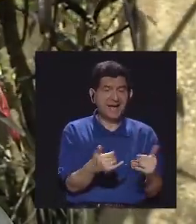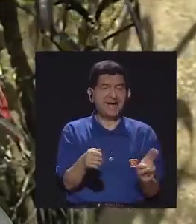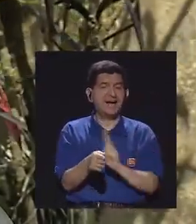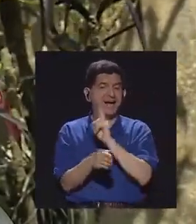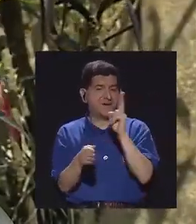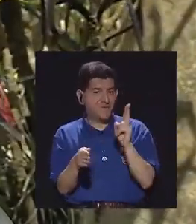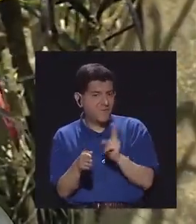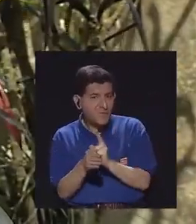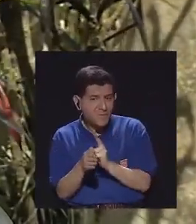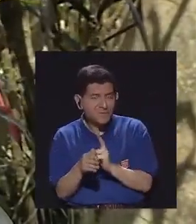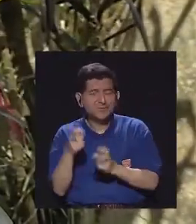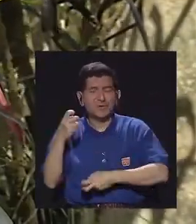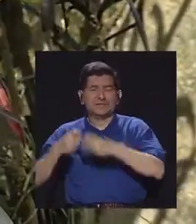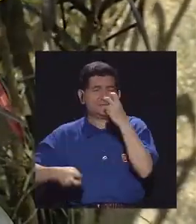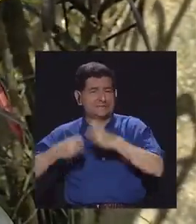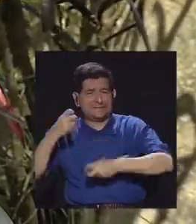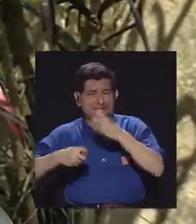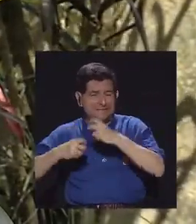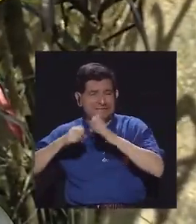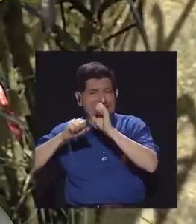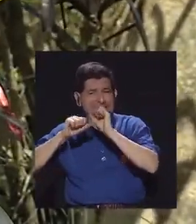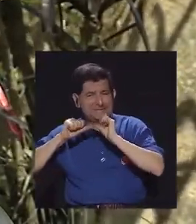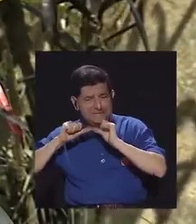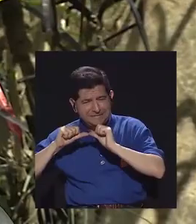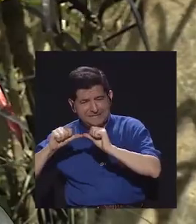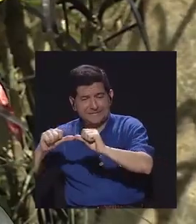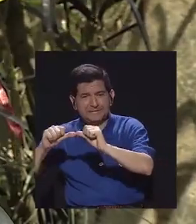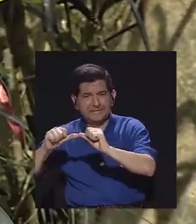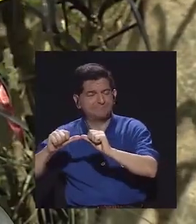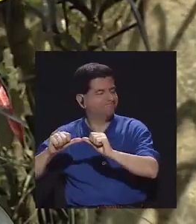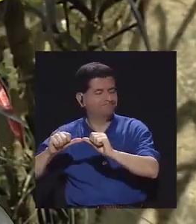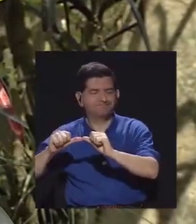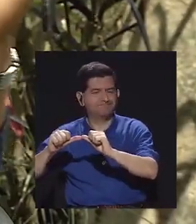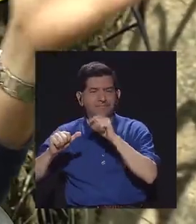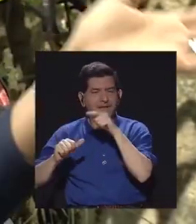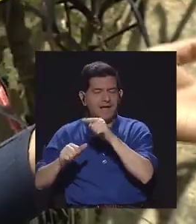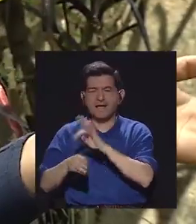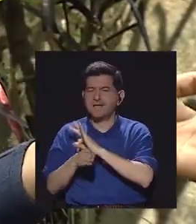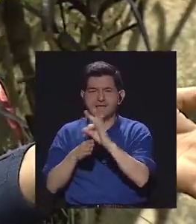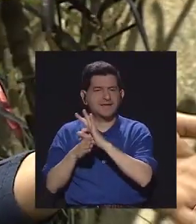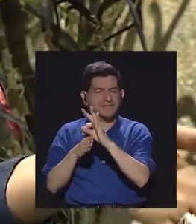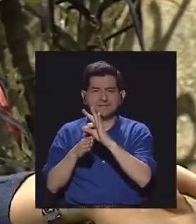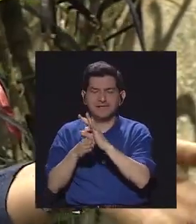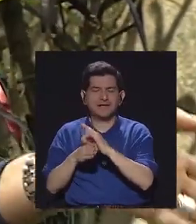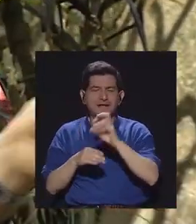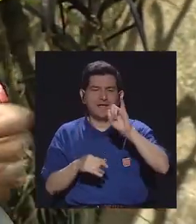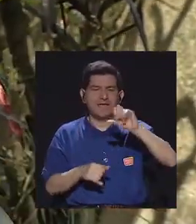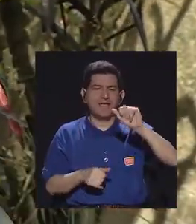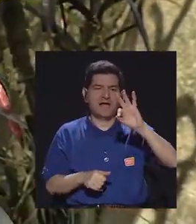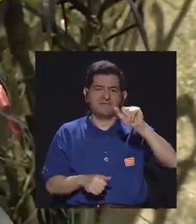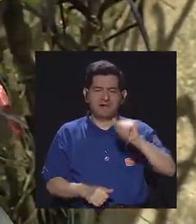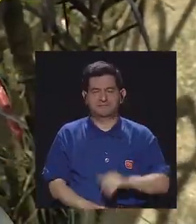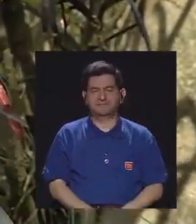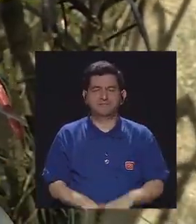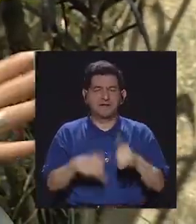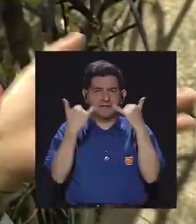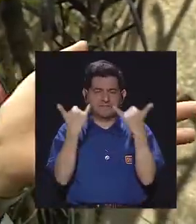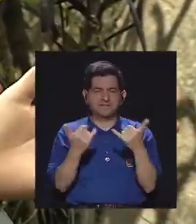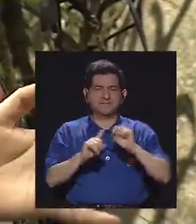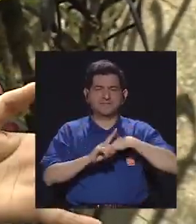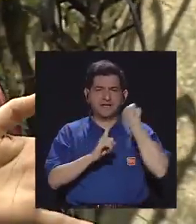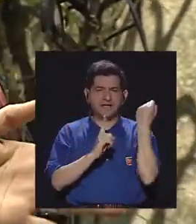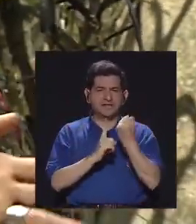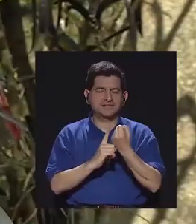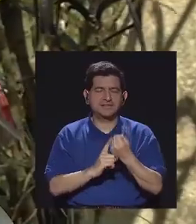un consumo problemático, ya ellos pasan a tratamiento en el IAFA. Entonces ya ahí son